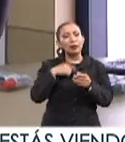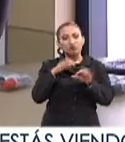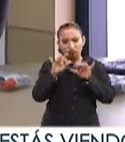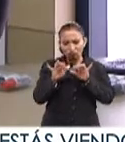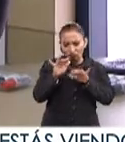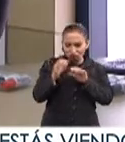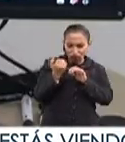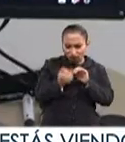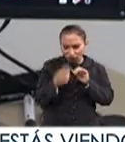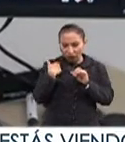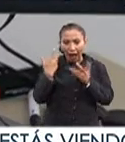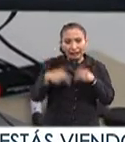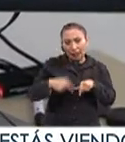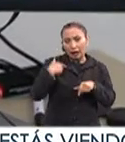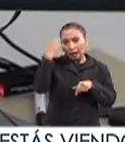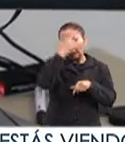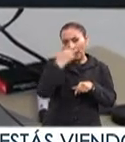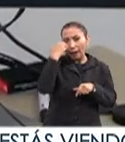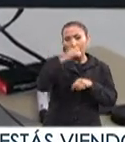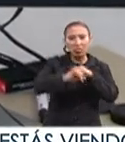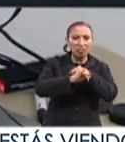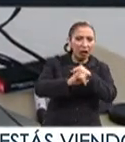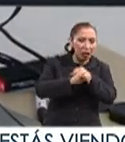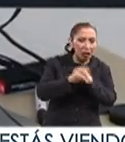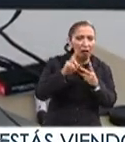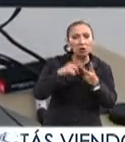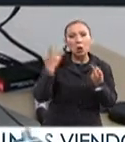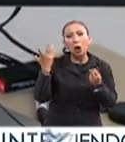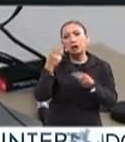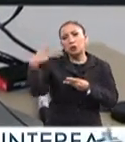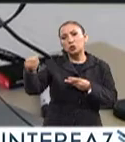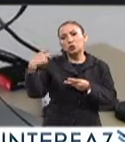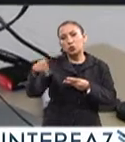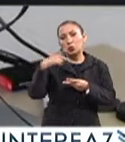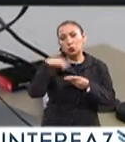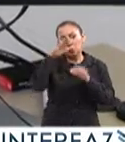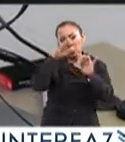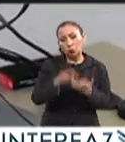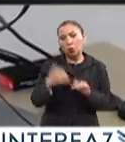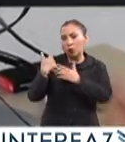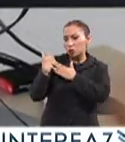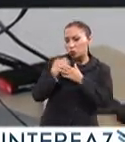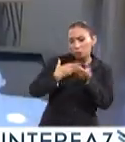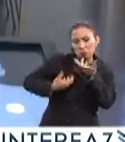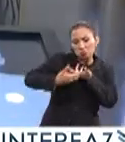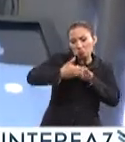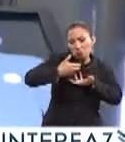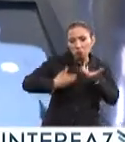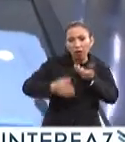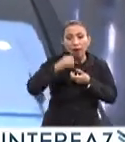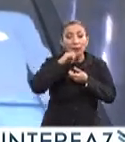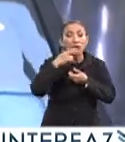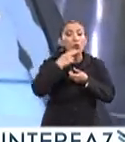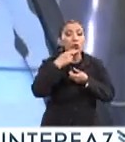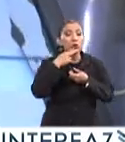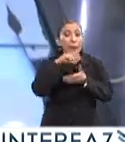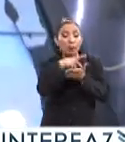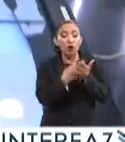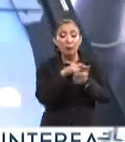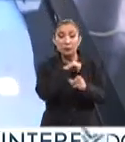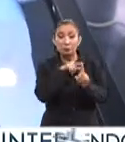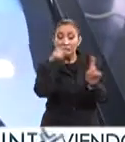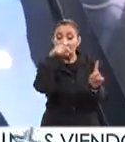digital. Entonces realizan aquí sus exámenes online, hacen sus documentos de forma colaborativa y utilizan